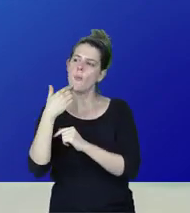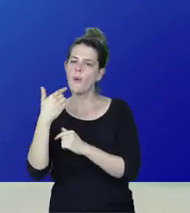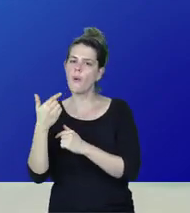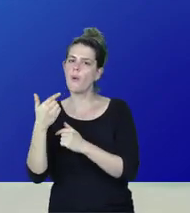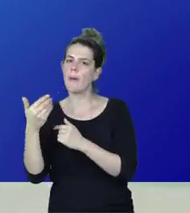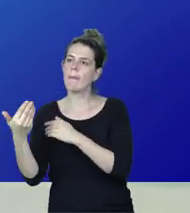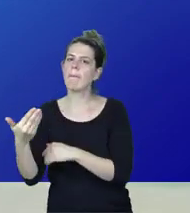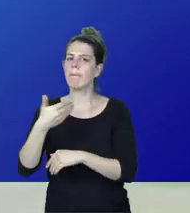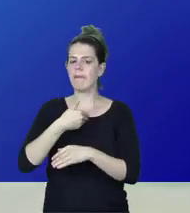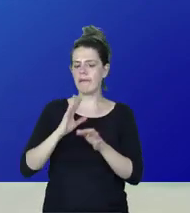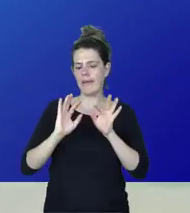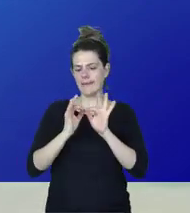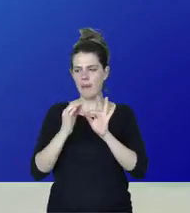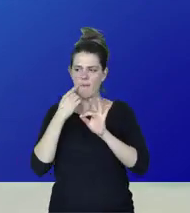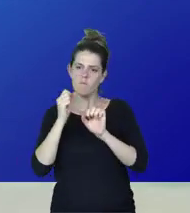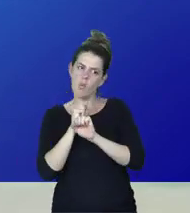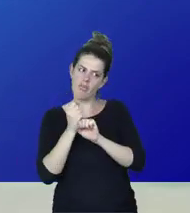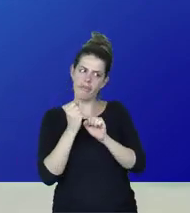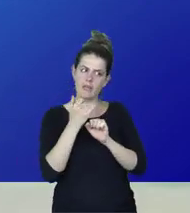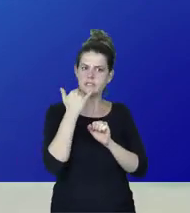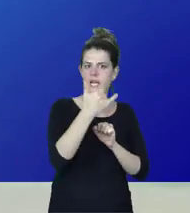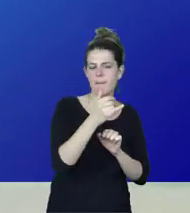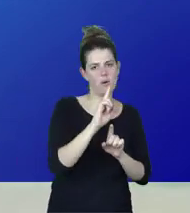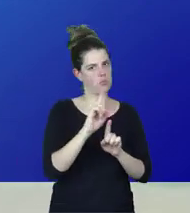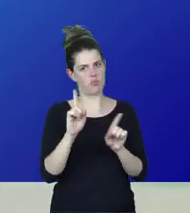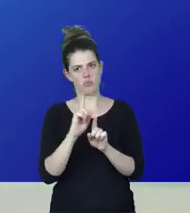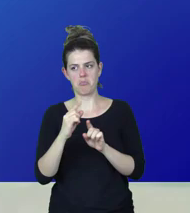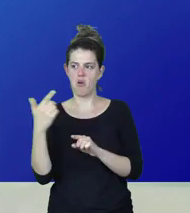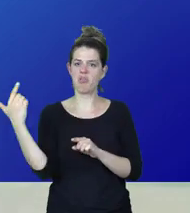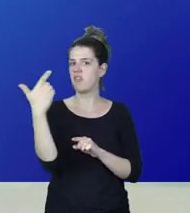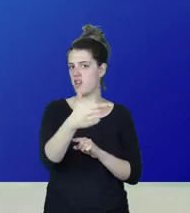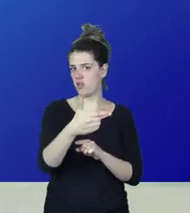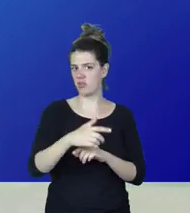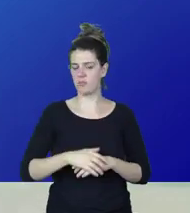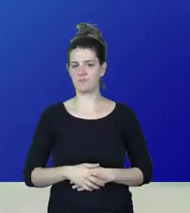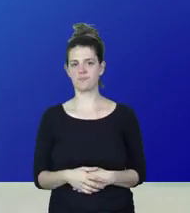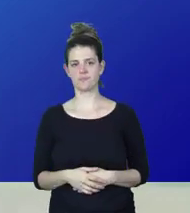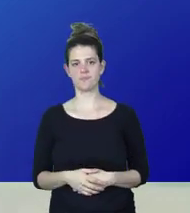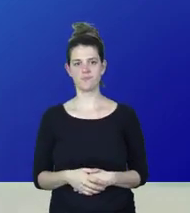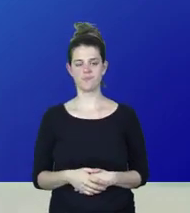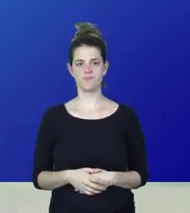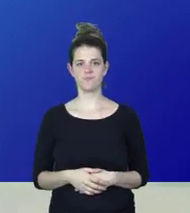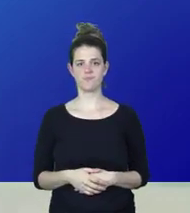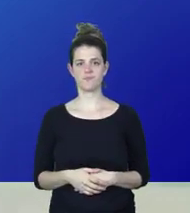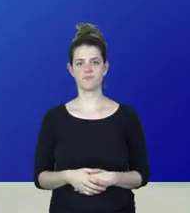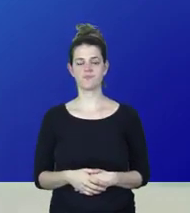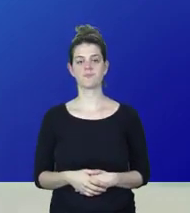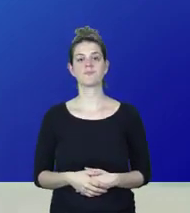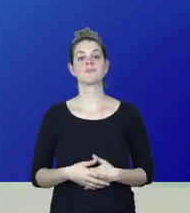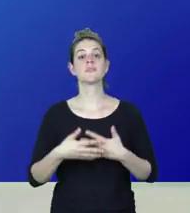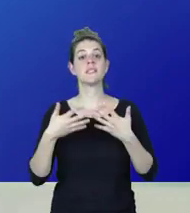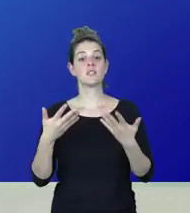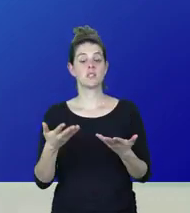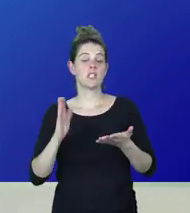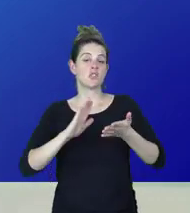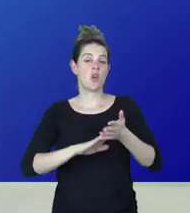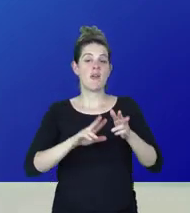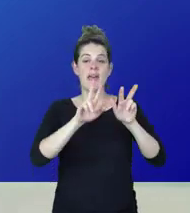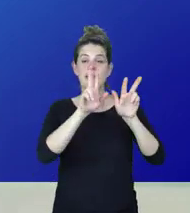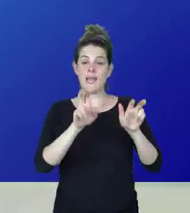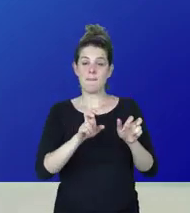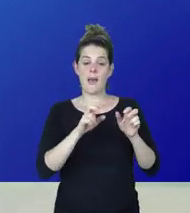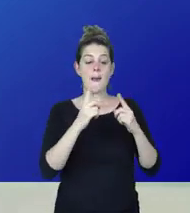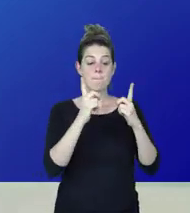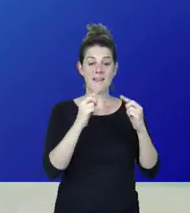el intérprete esa posibilidad de comunicación. Bueno, en torno a los materiales de trabajo, algo